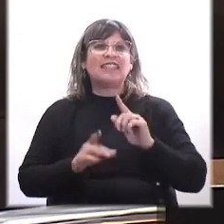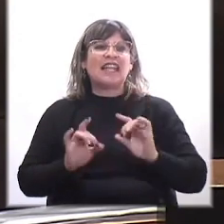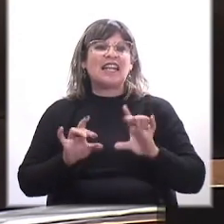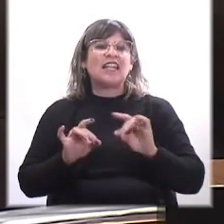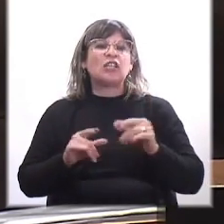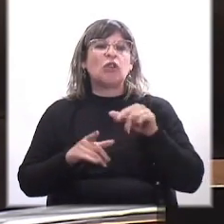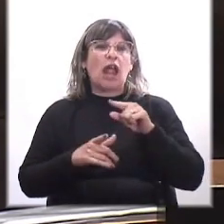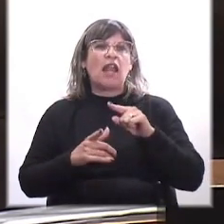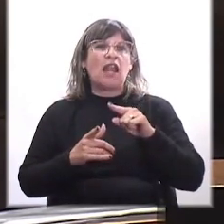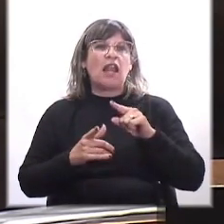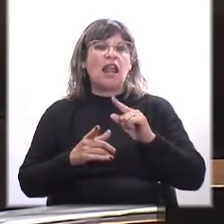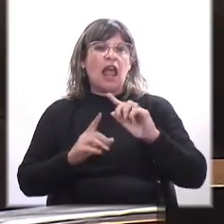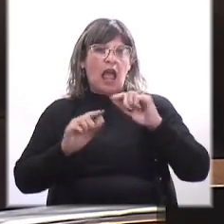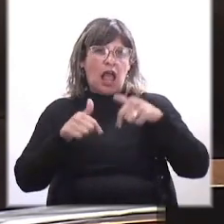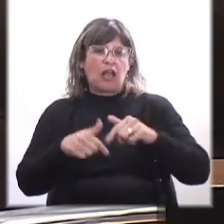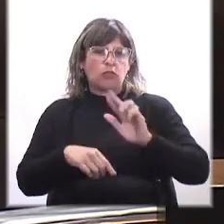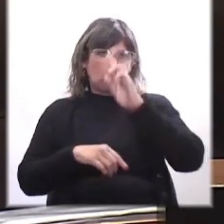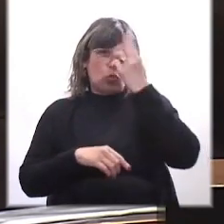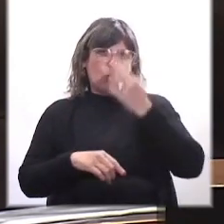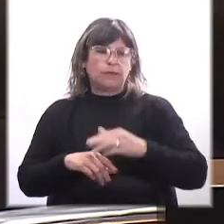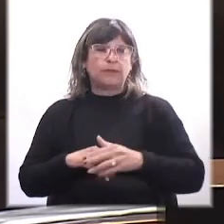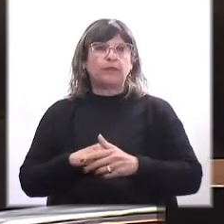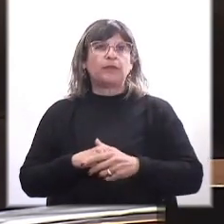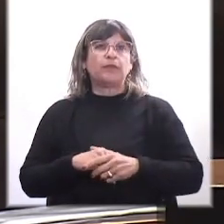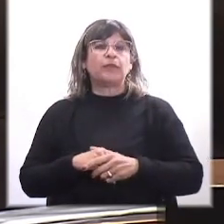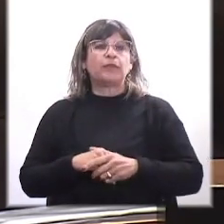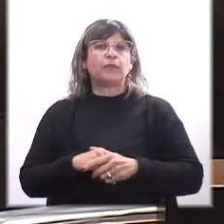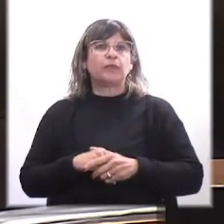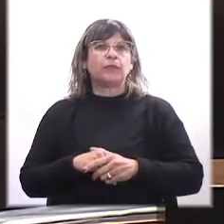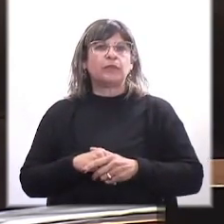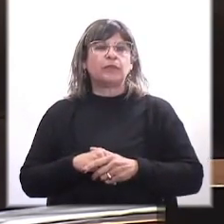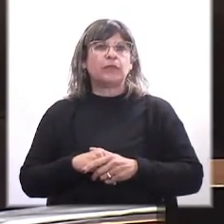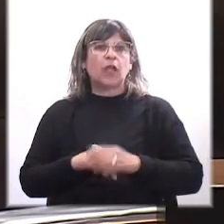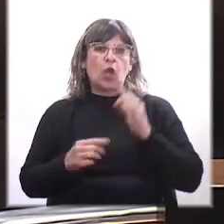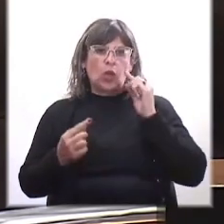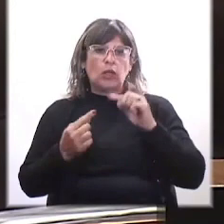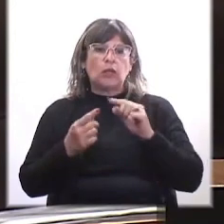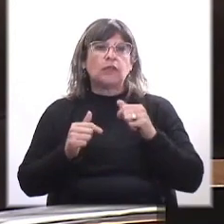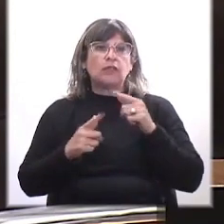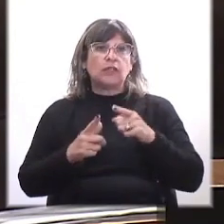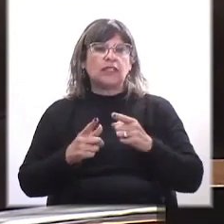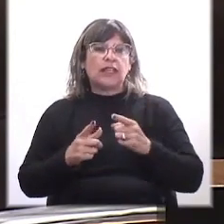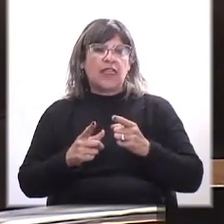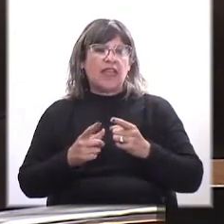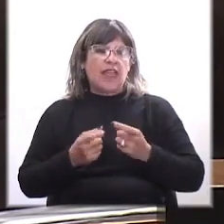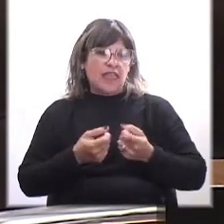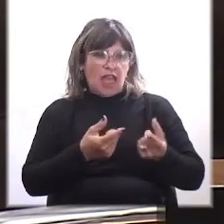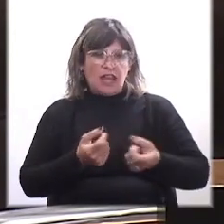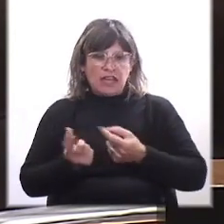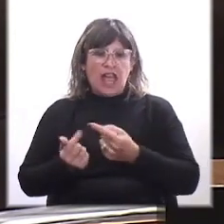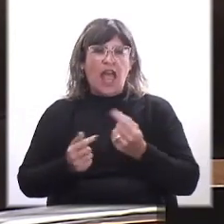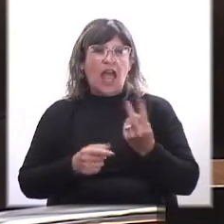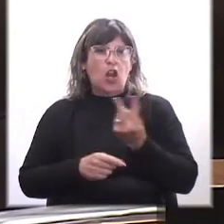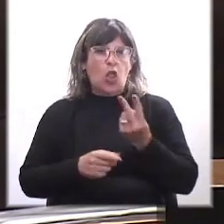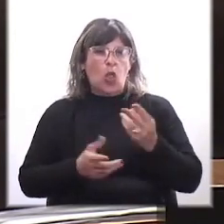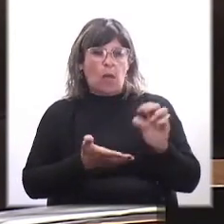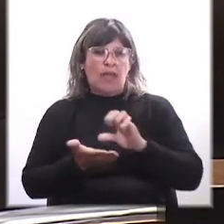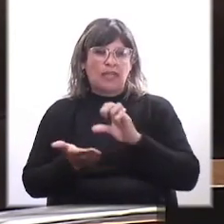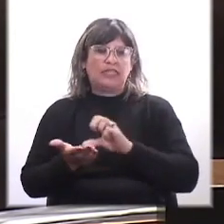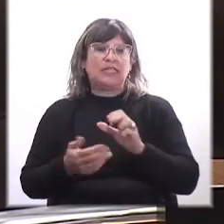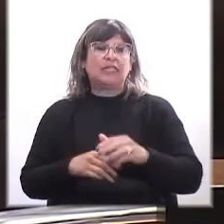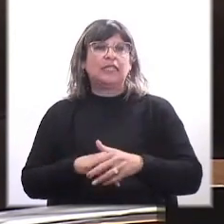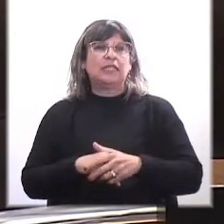natural licuado en nuestro territorio, con el fin de abastecer a ambos países, pero